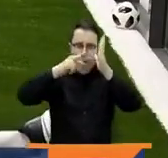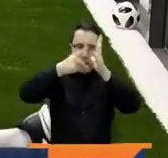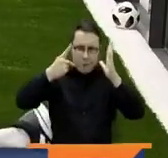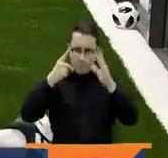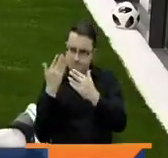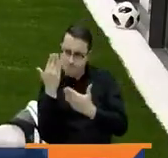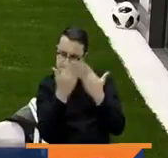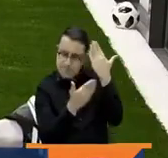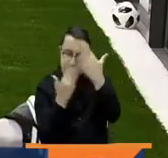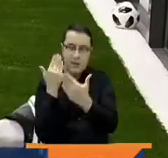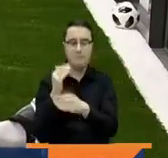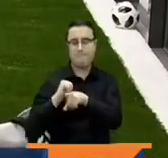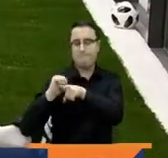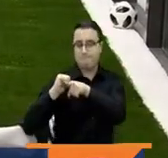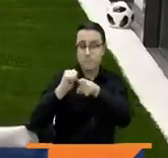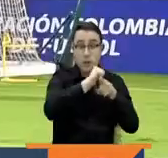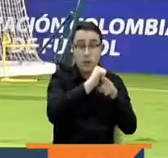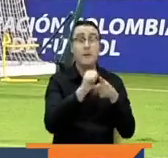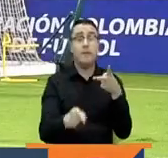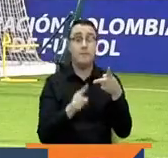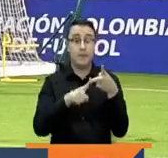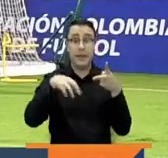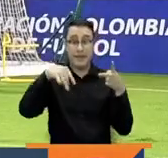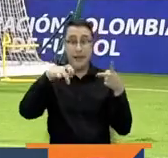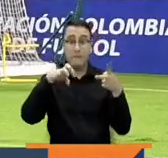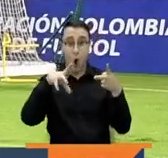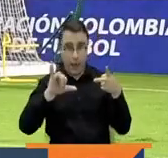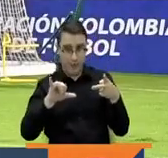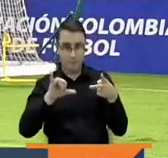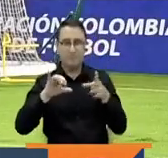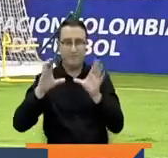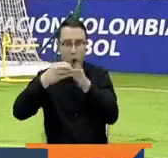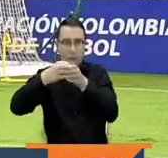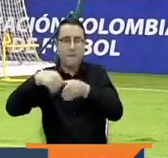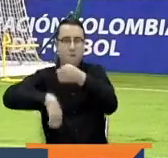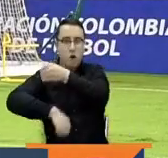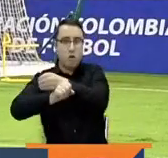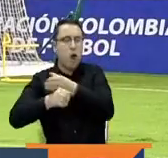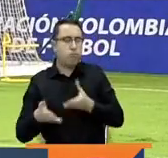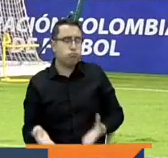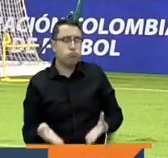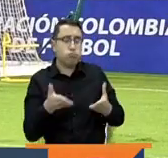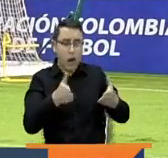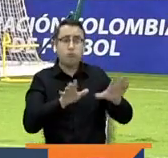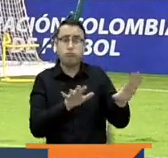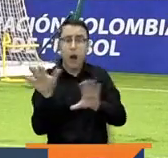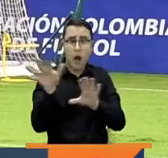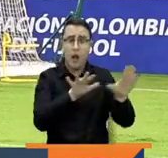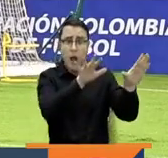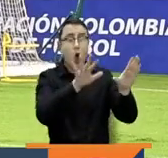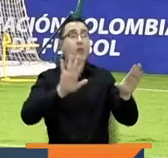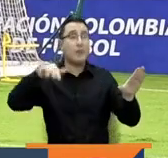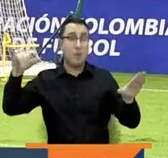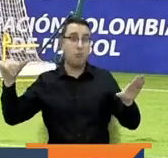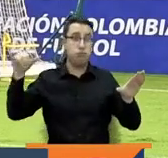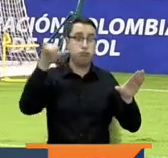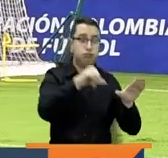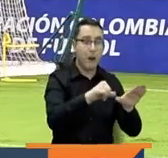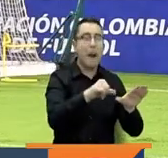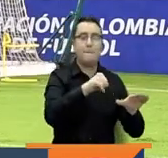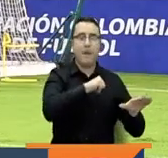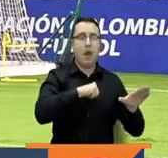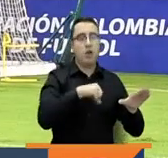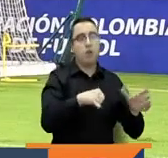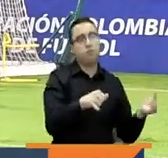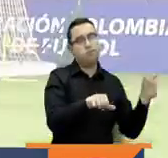que finalmente el Napoli pondrá a disposición de David Ospina un avión privado para viajar rumbo a Italia y llegar en la noche